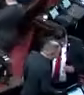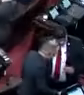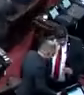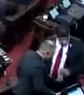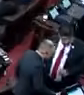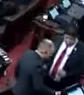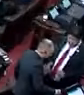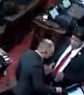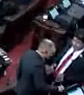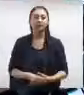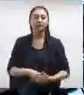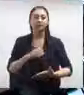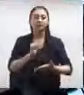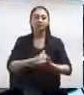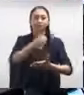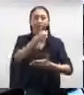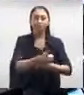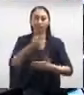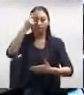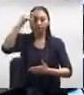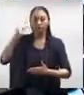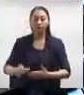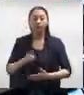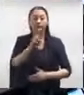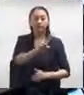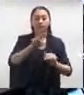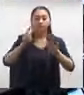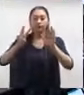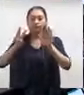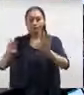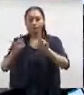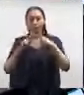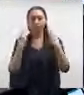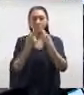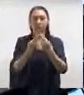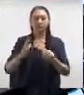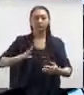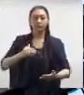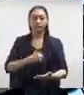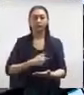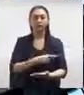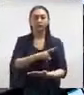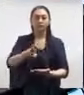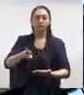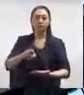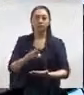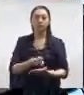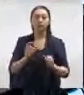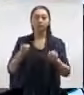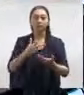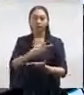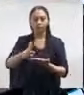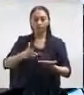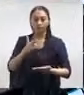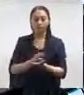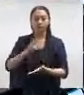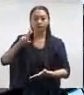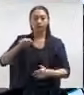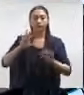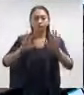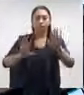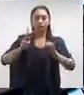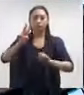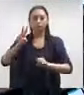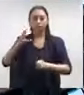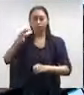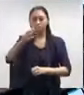Orden del día. Para la 28ª sesión ordinaria que el Congreso de la República celebrará en la ciudad de Guatemala el martes 13